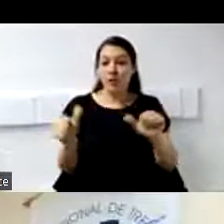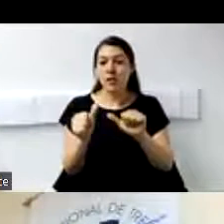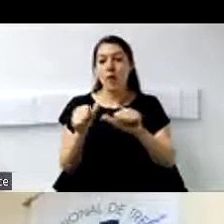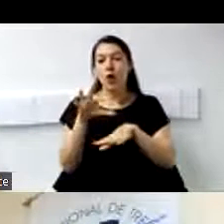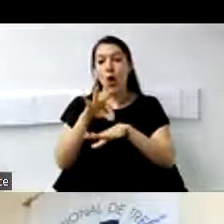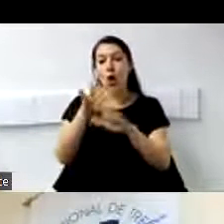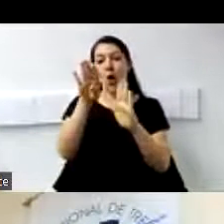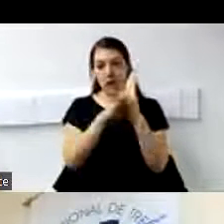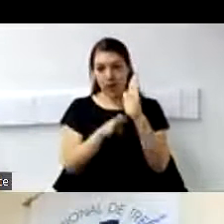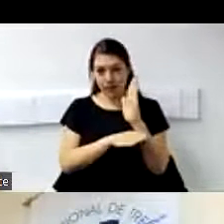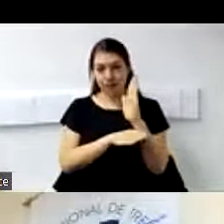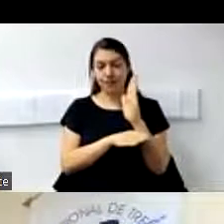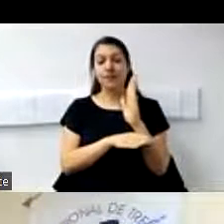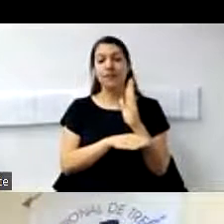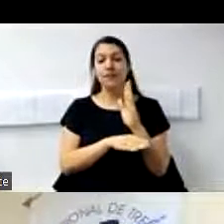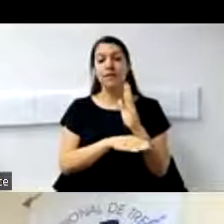del país, que